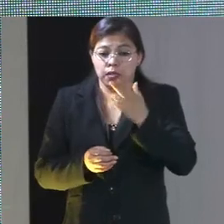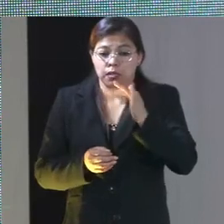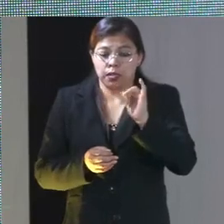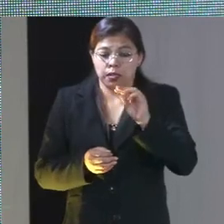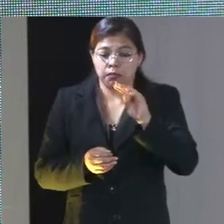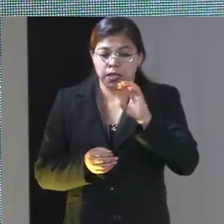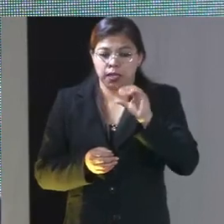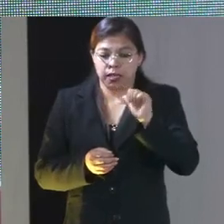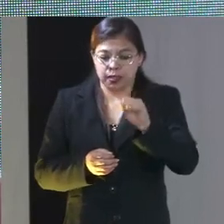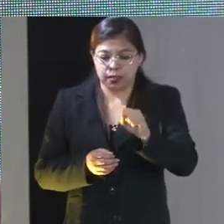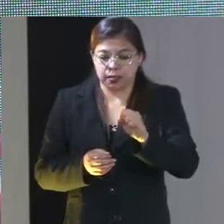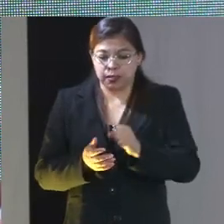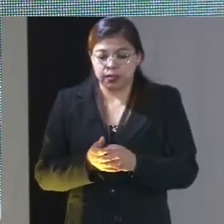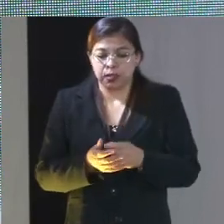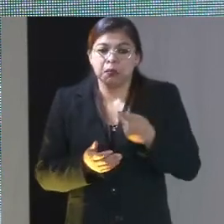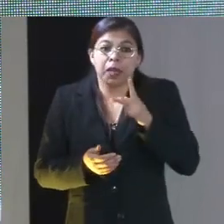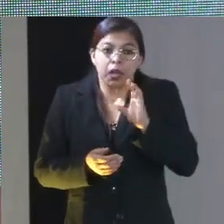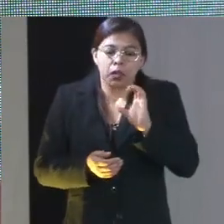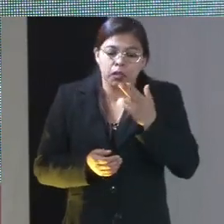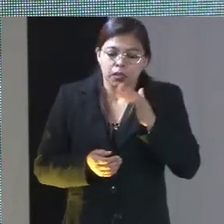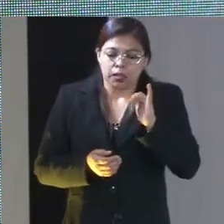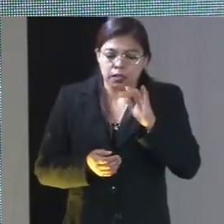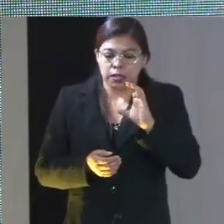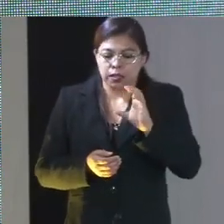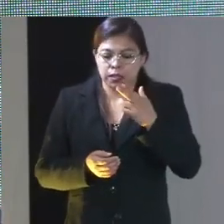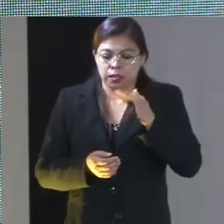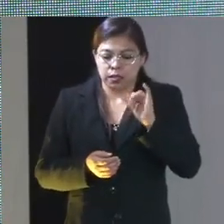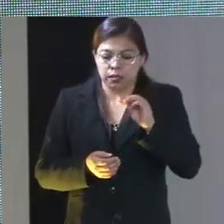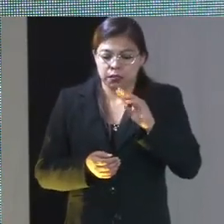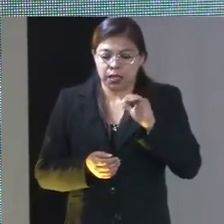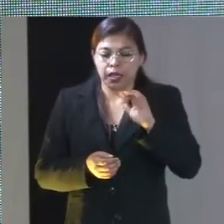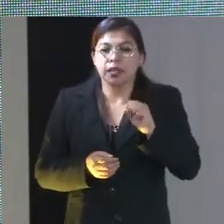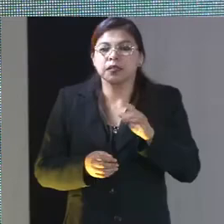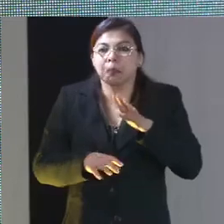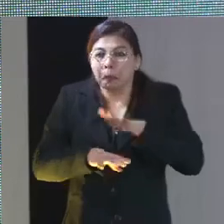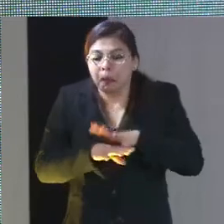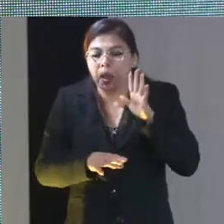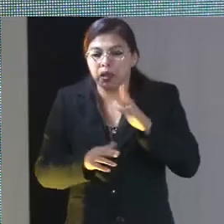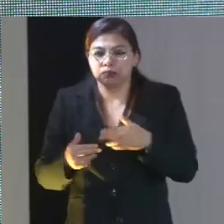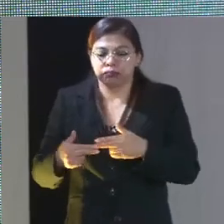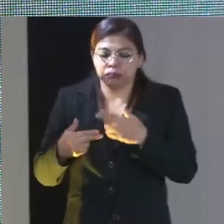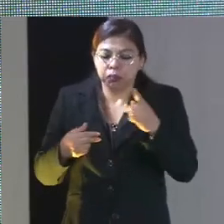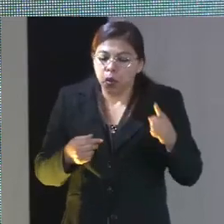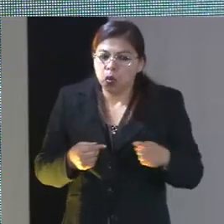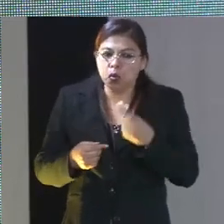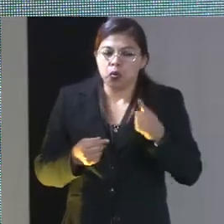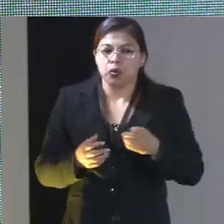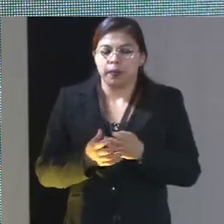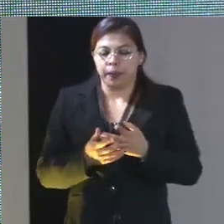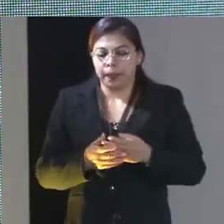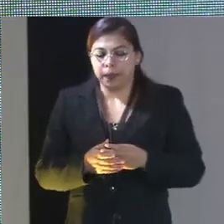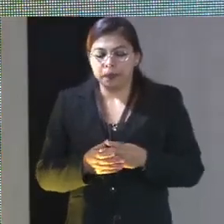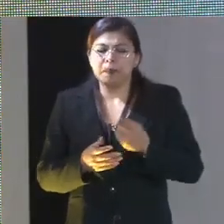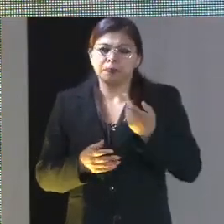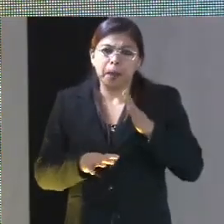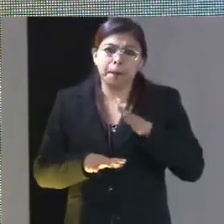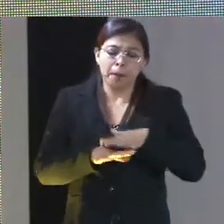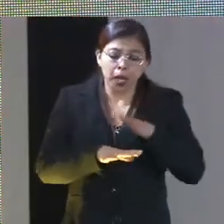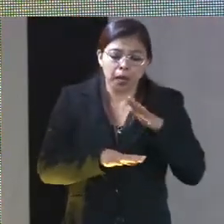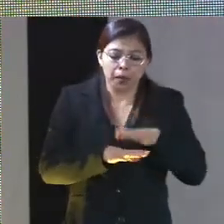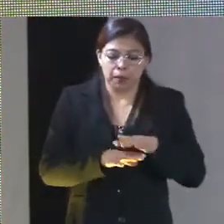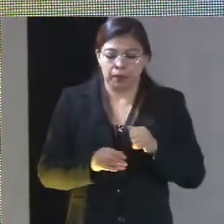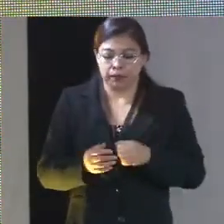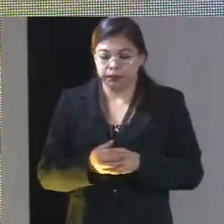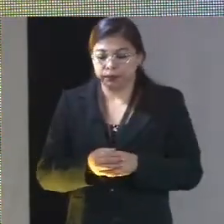son chichimecas, pero los chichimecas eran mucho más que los hijos de perra de los que hablaban los aztecas. Entonces hay más